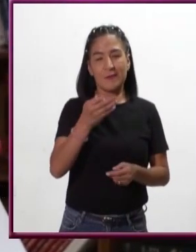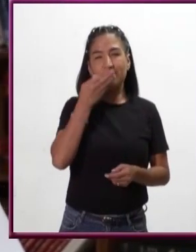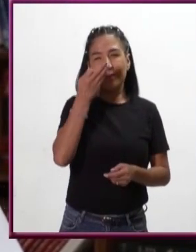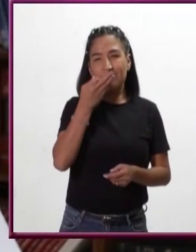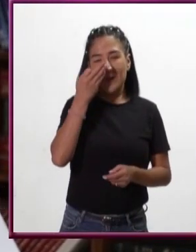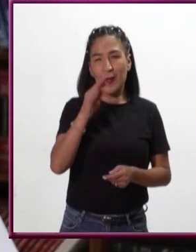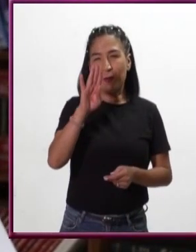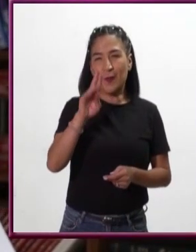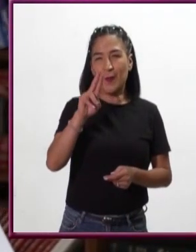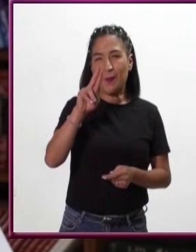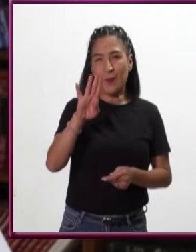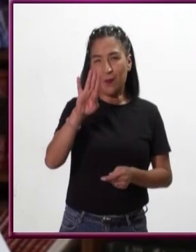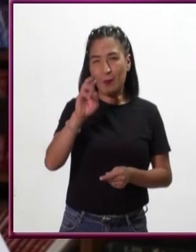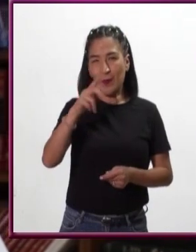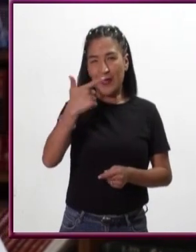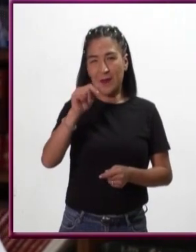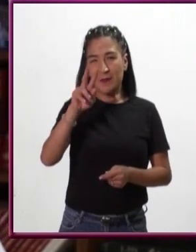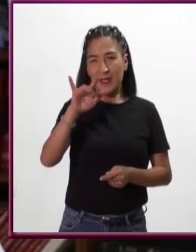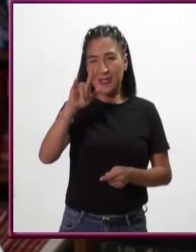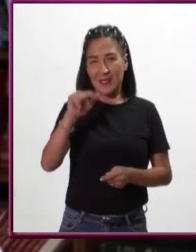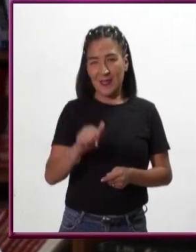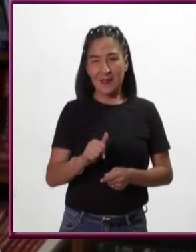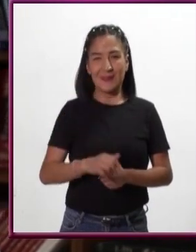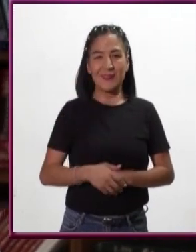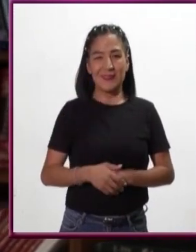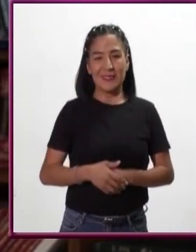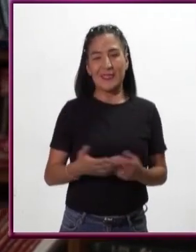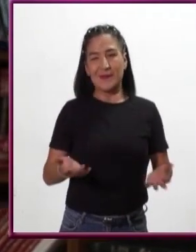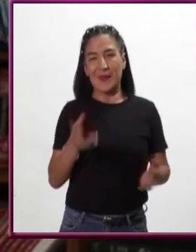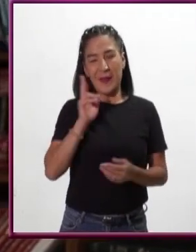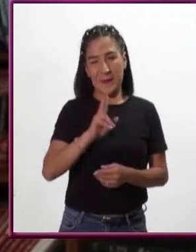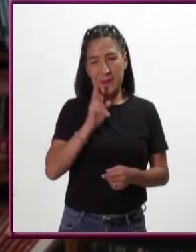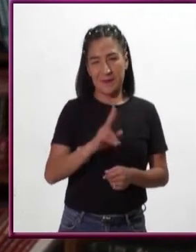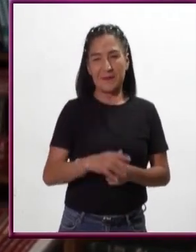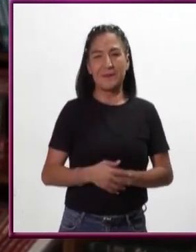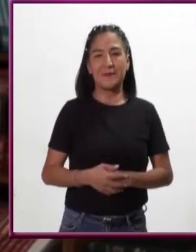Bugambilia. Huele hermosillo, es bugambilia, claro. Ay, a ver,